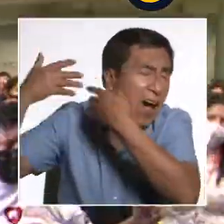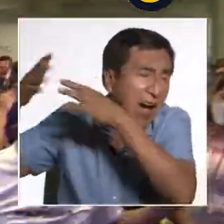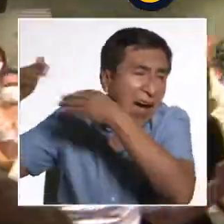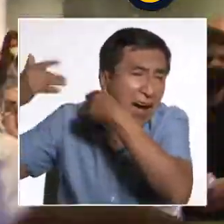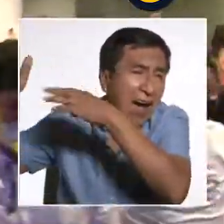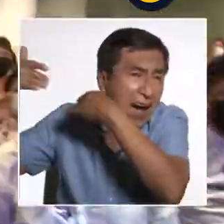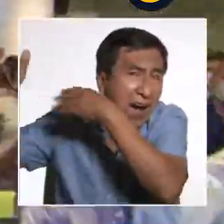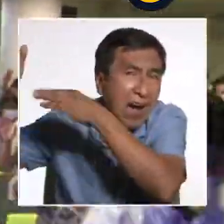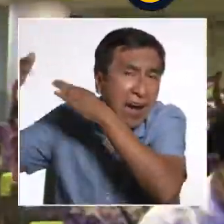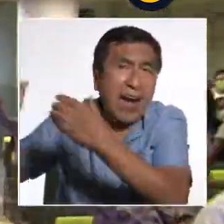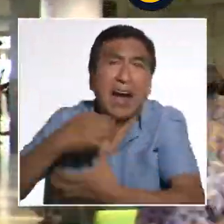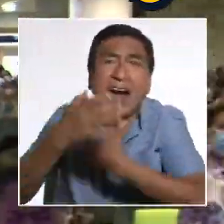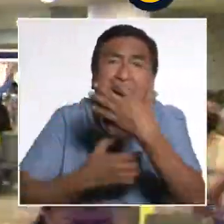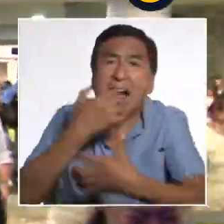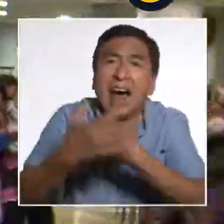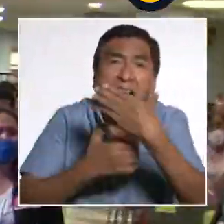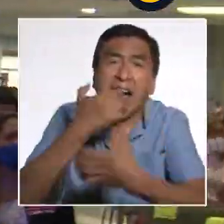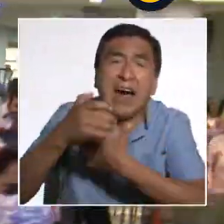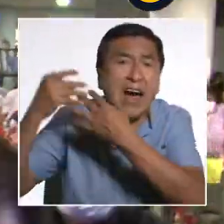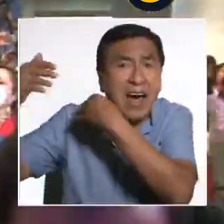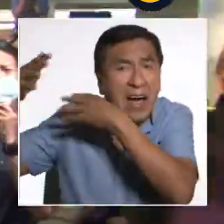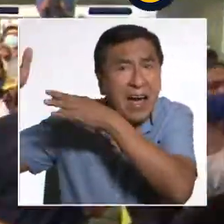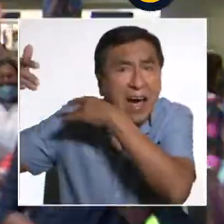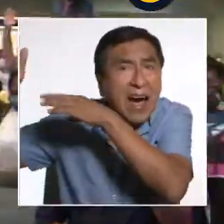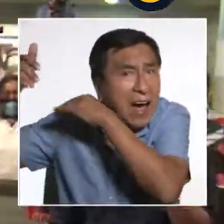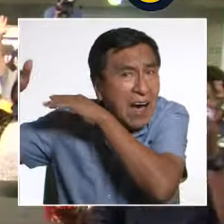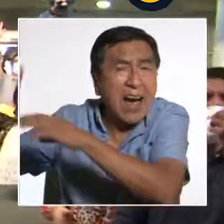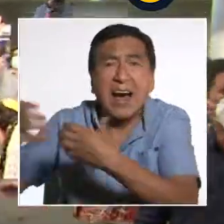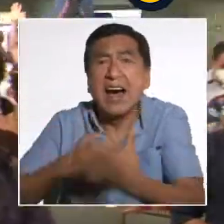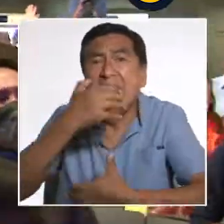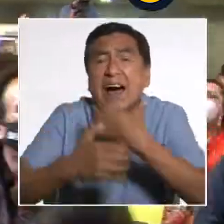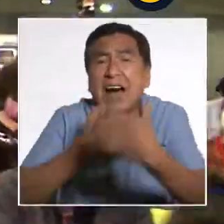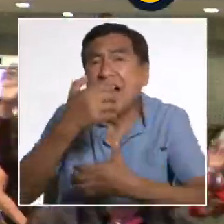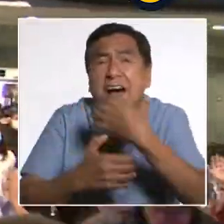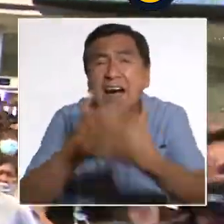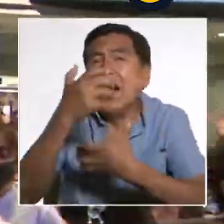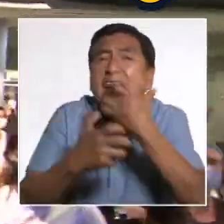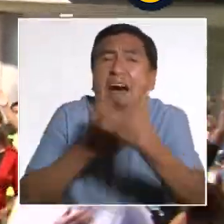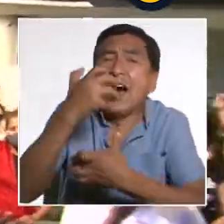Grite, libérese en